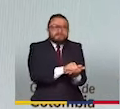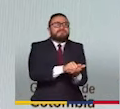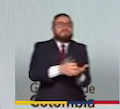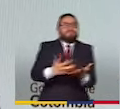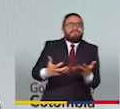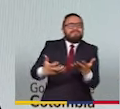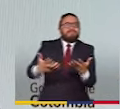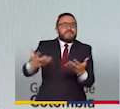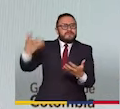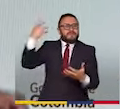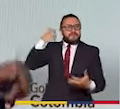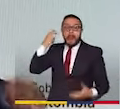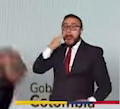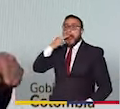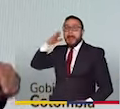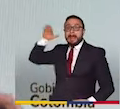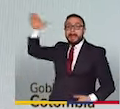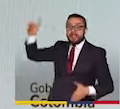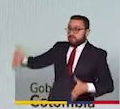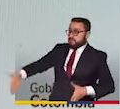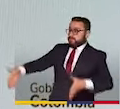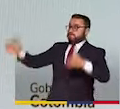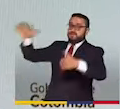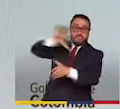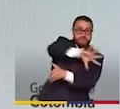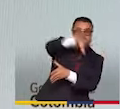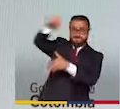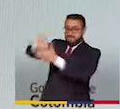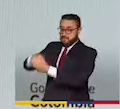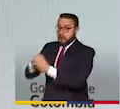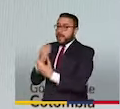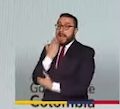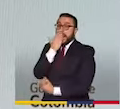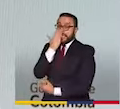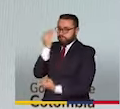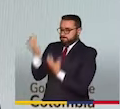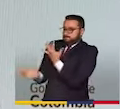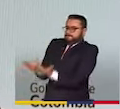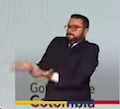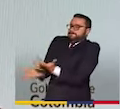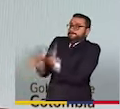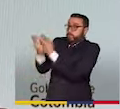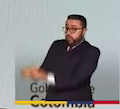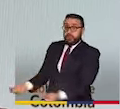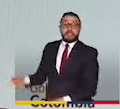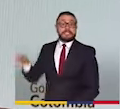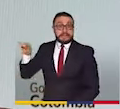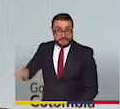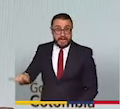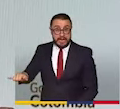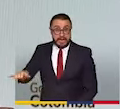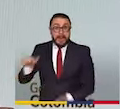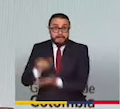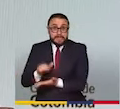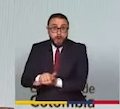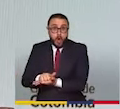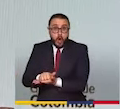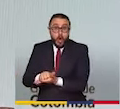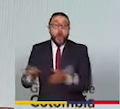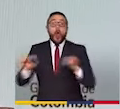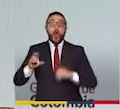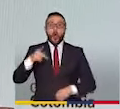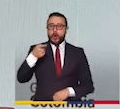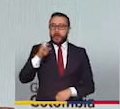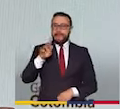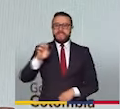concentración y las cámaras de gas por Goebbels, en su doctrina de la comunicación.